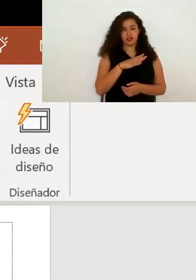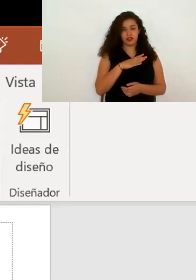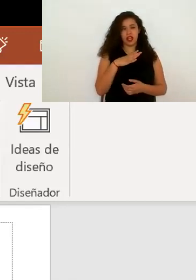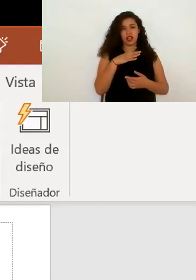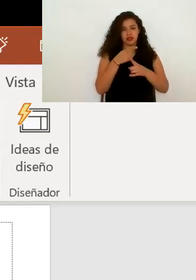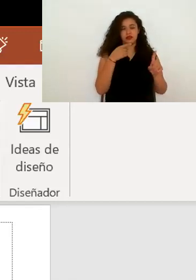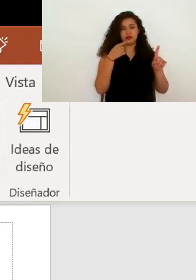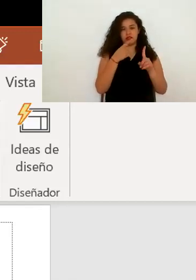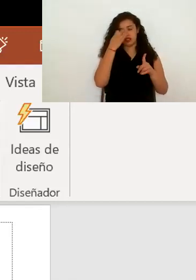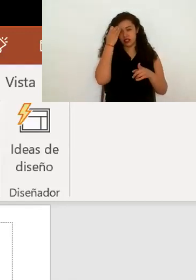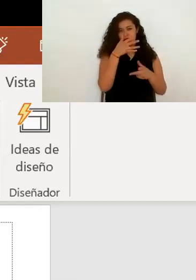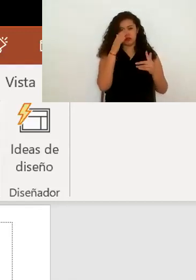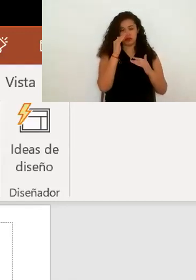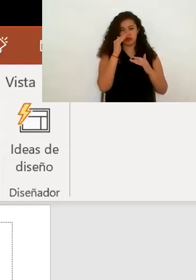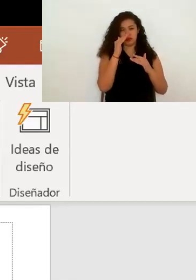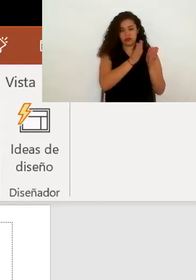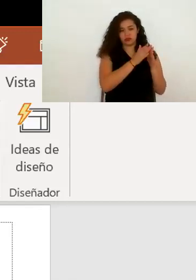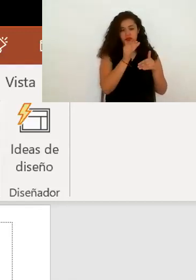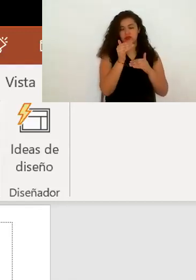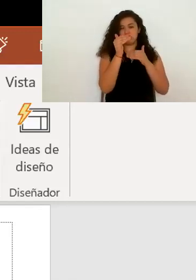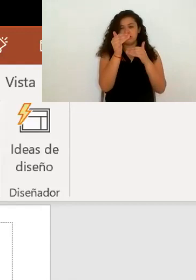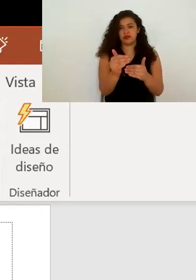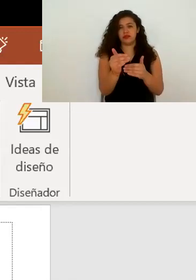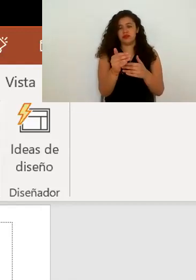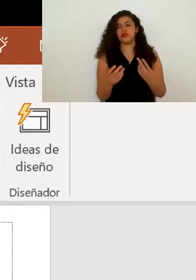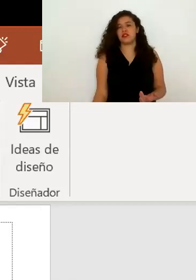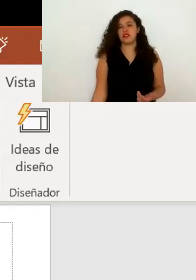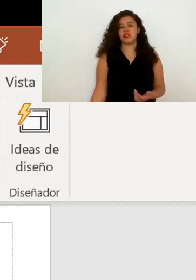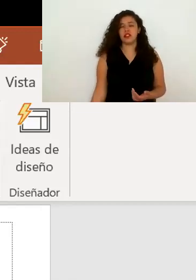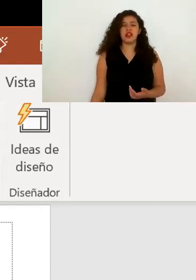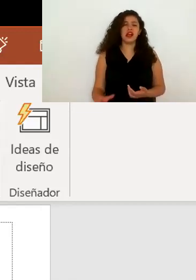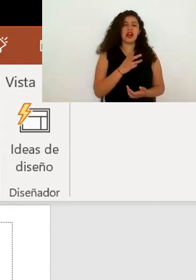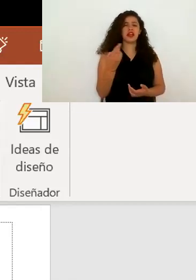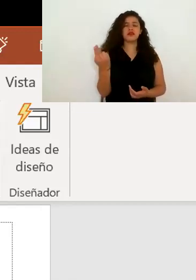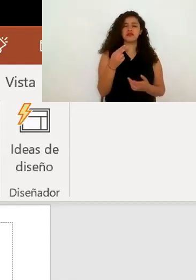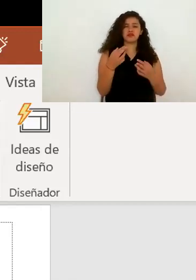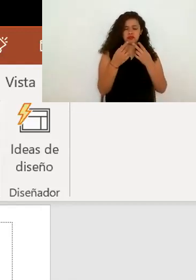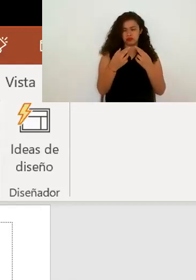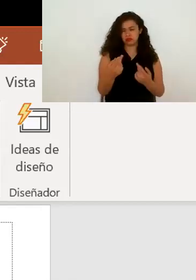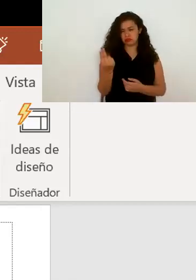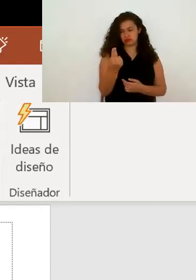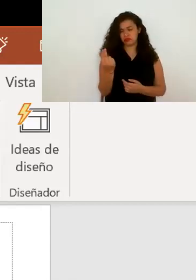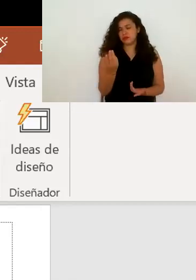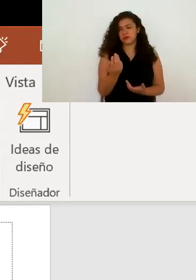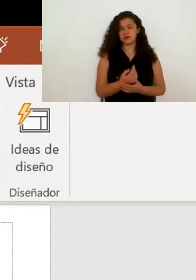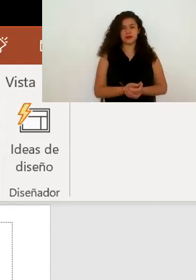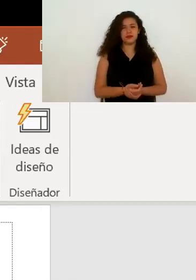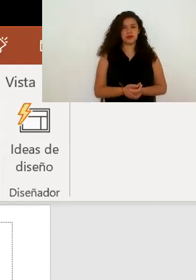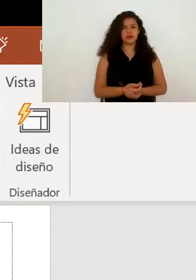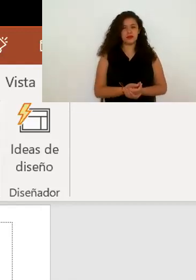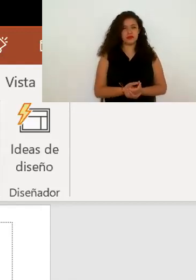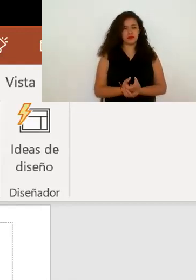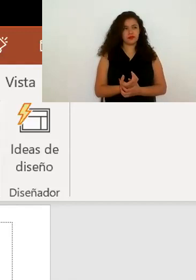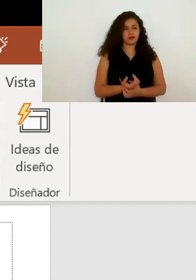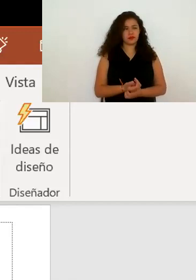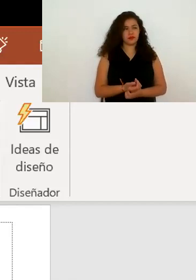a corto plazo y que necesitan después eliminarse porque ya no,